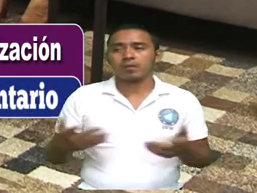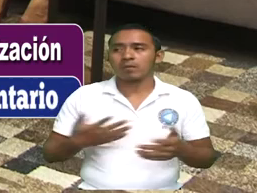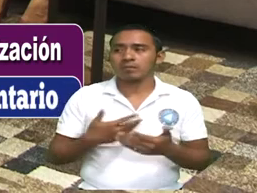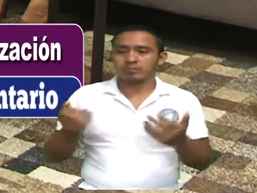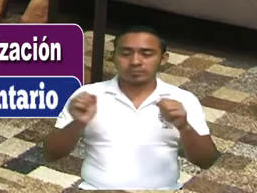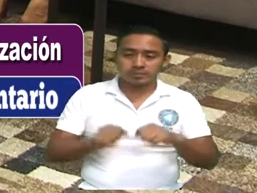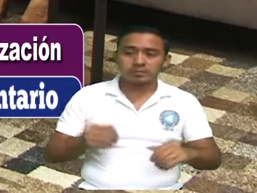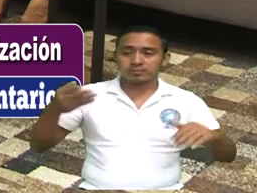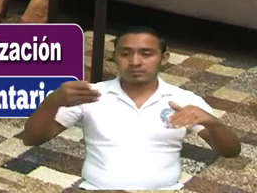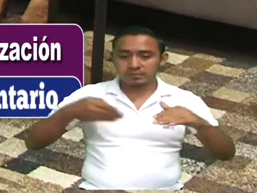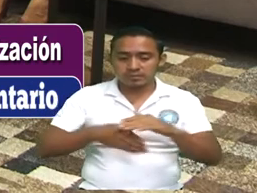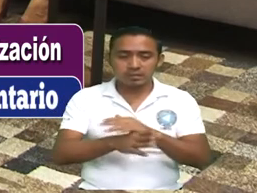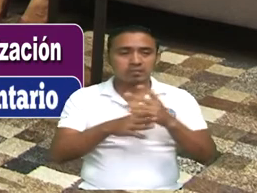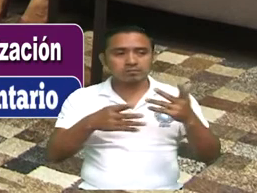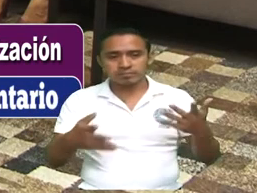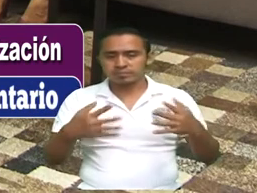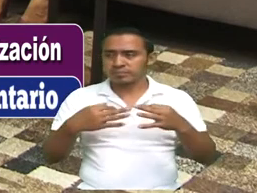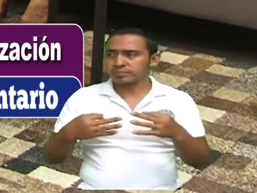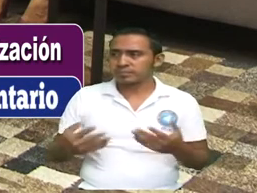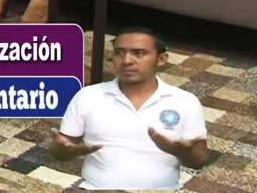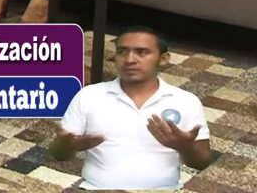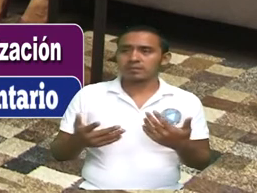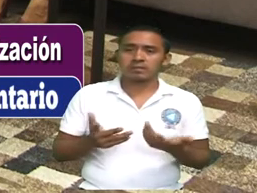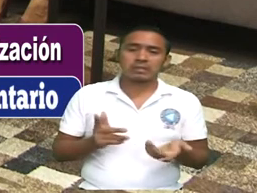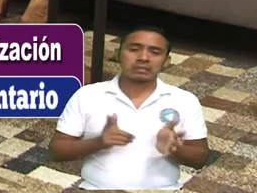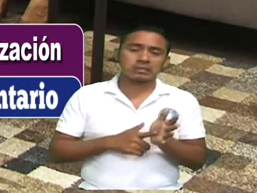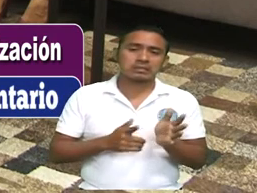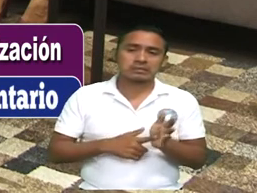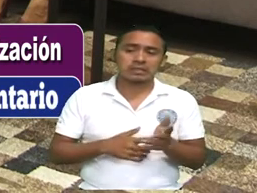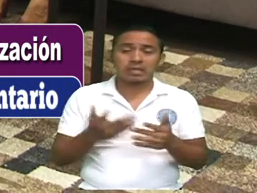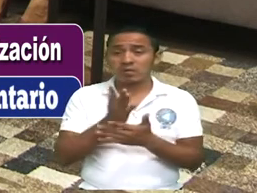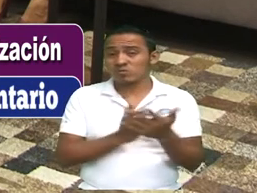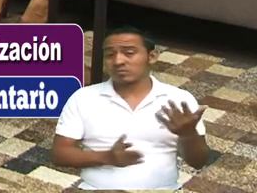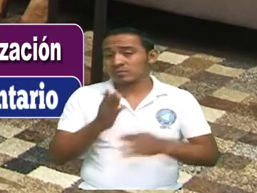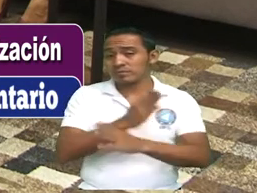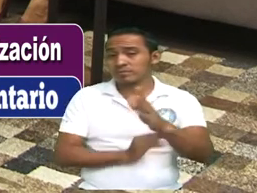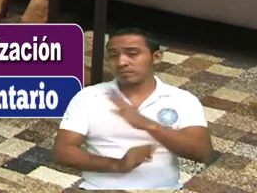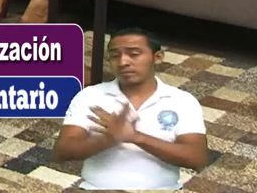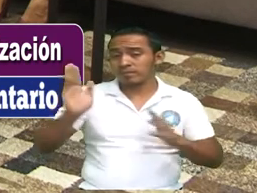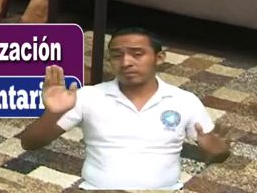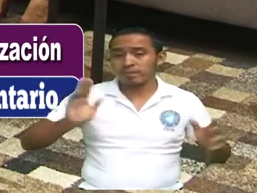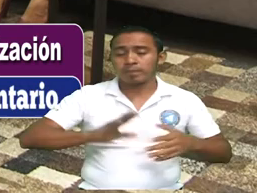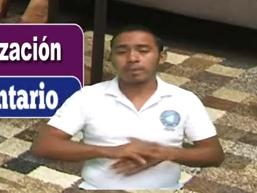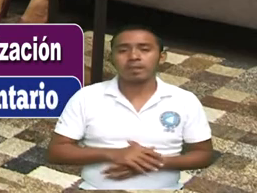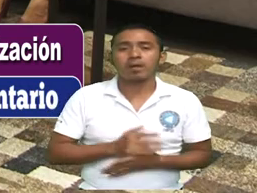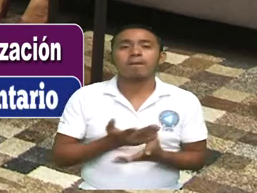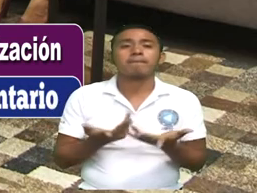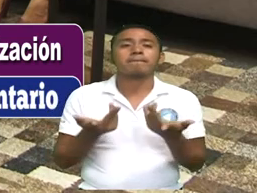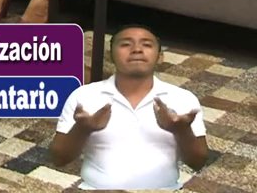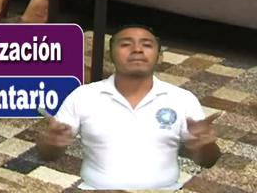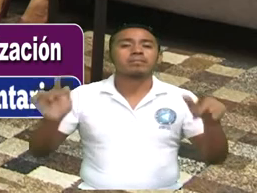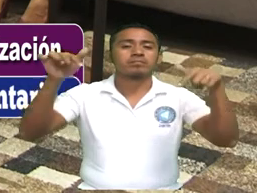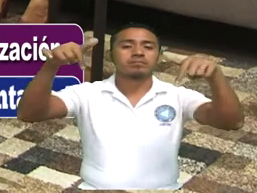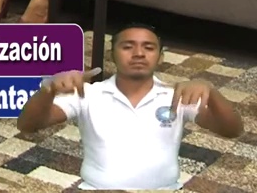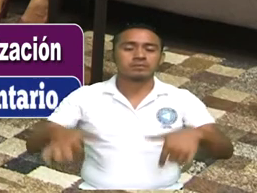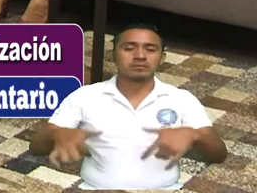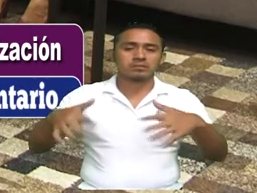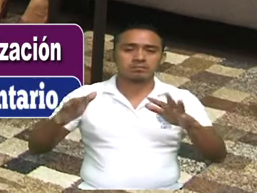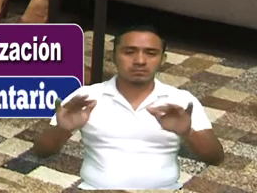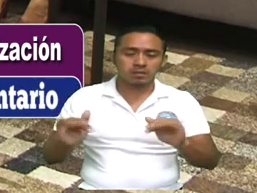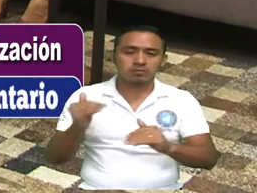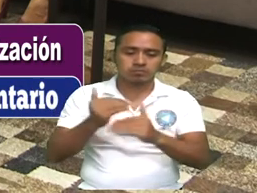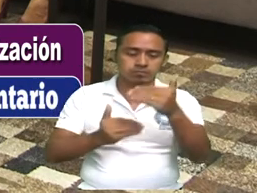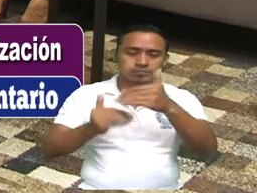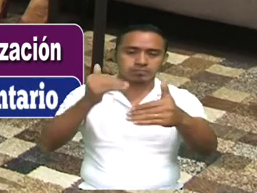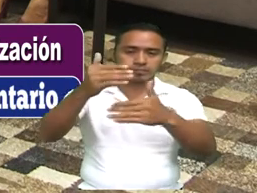entrar o estar cómodamente a estudiantes que tenían alguna discapacidad. Entonces, pero ahora se ha tratado de construir